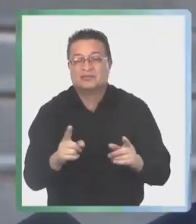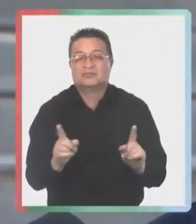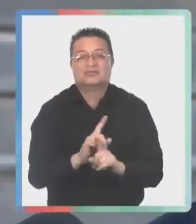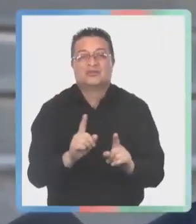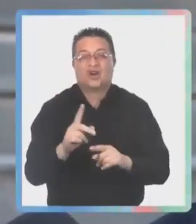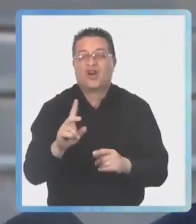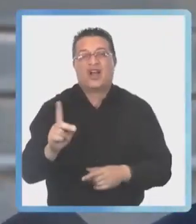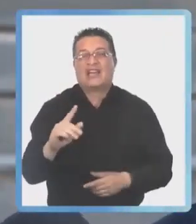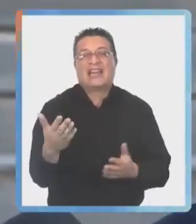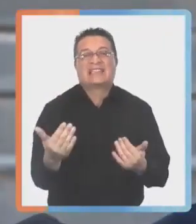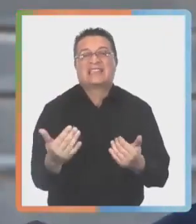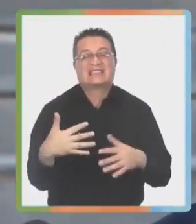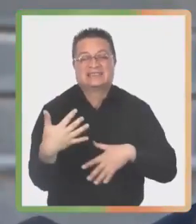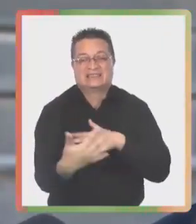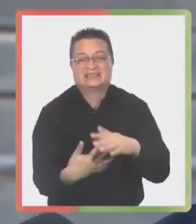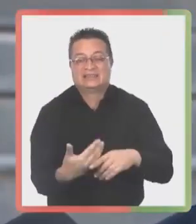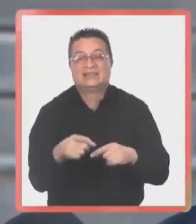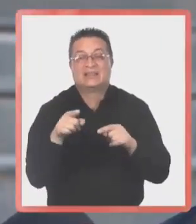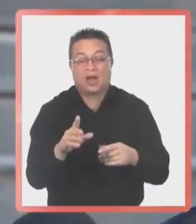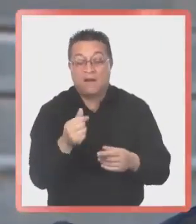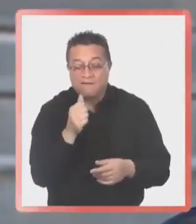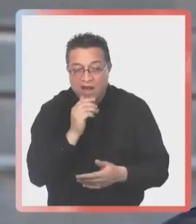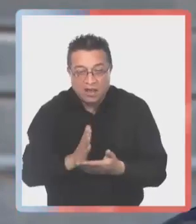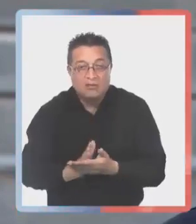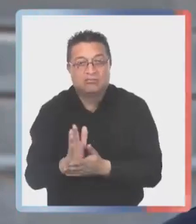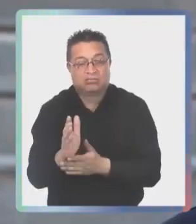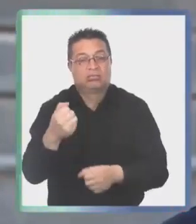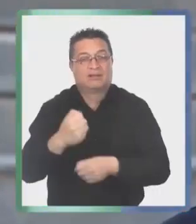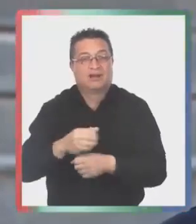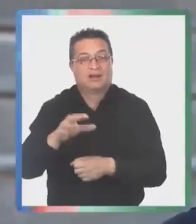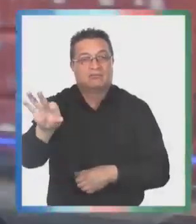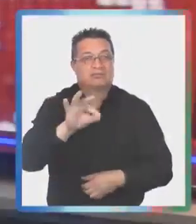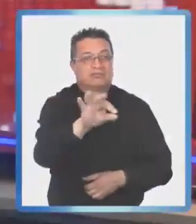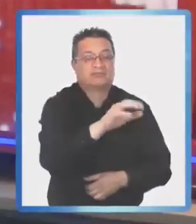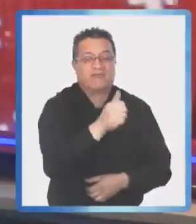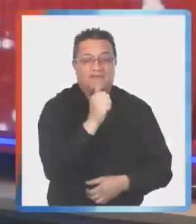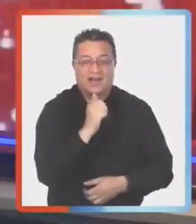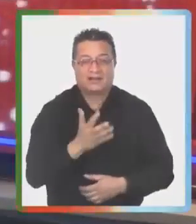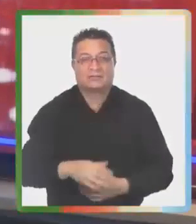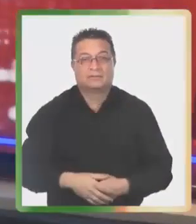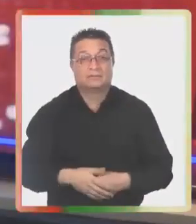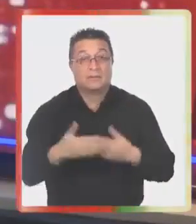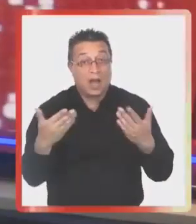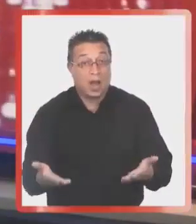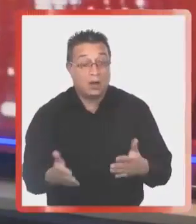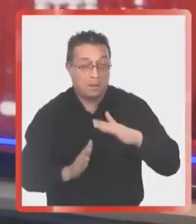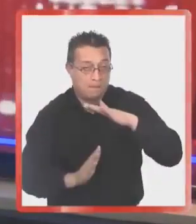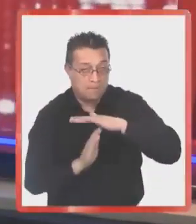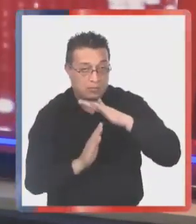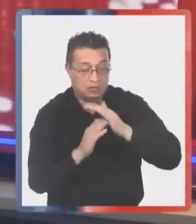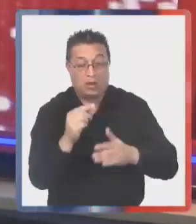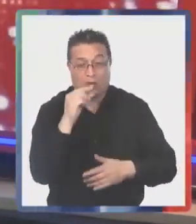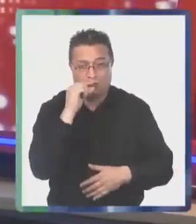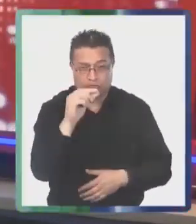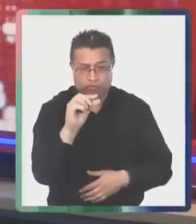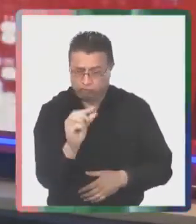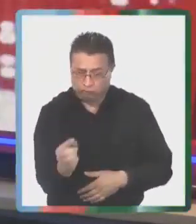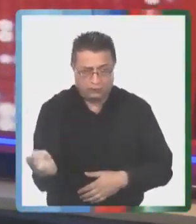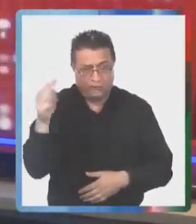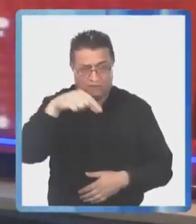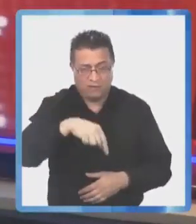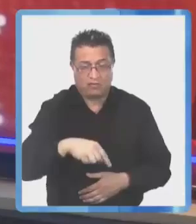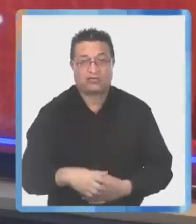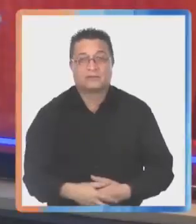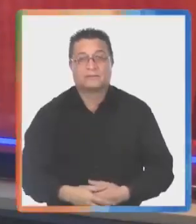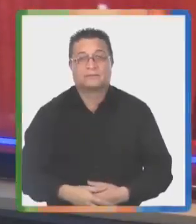que es innecesaria ahora cuando todavía ni siquiera parte el trabajo de los consejeros electos. Vamos a hacer la pausa y regresamos de inmediato, no se